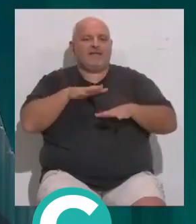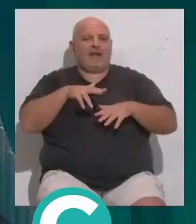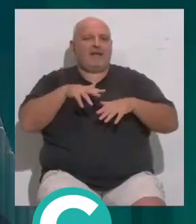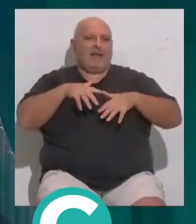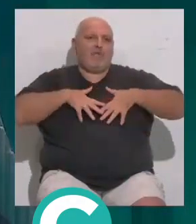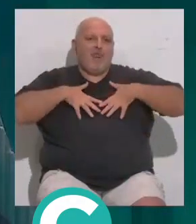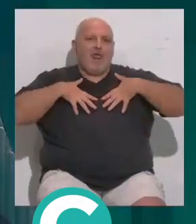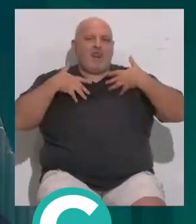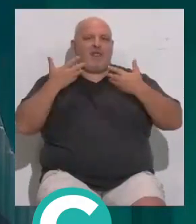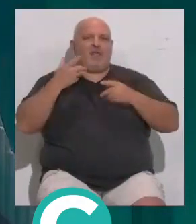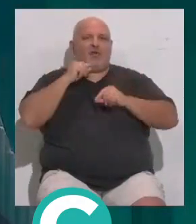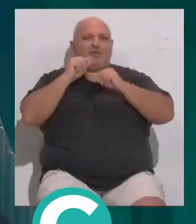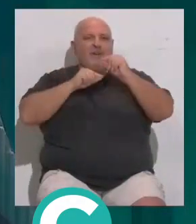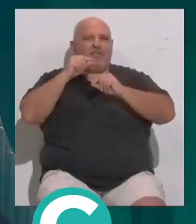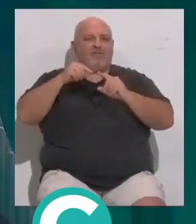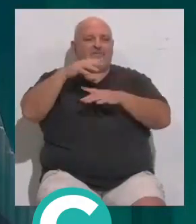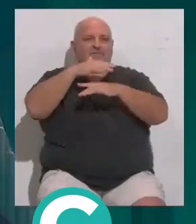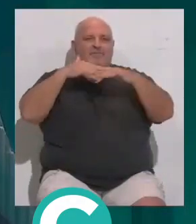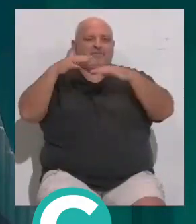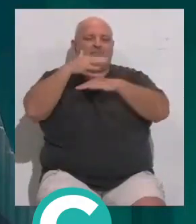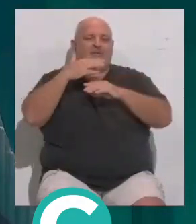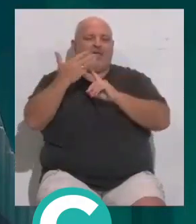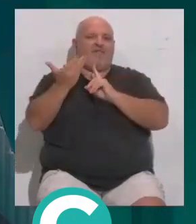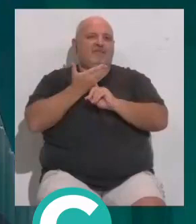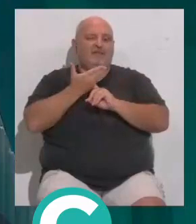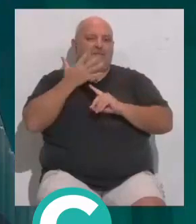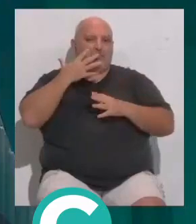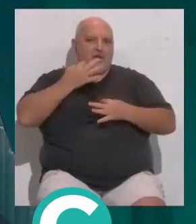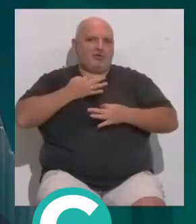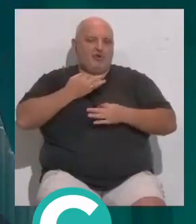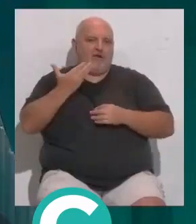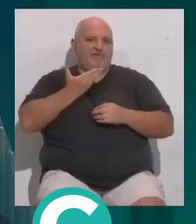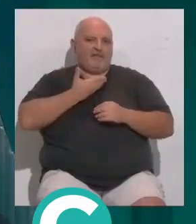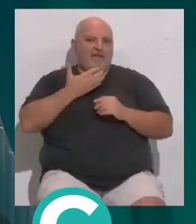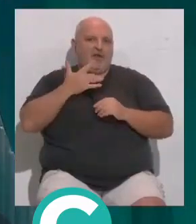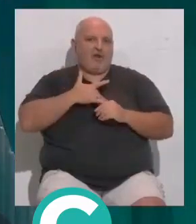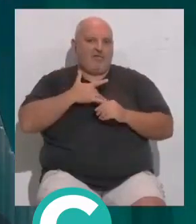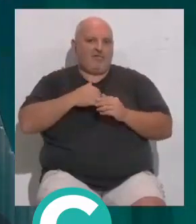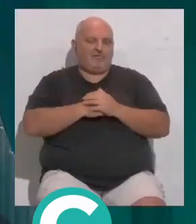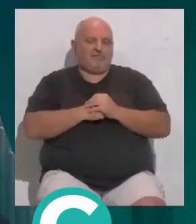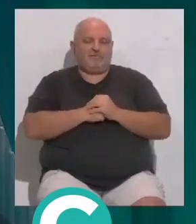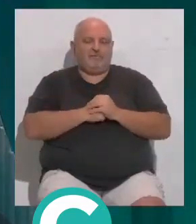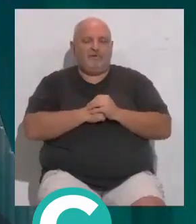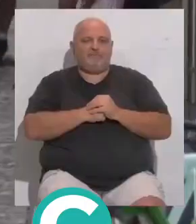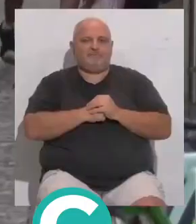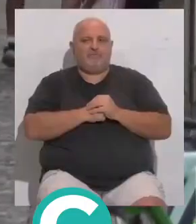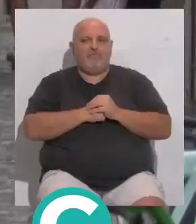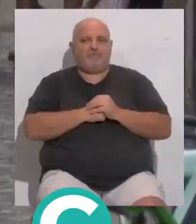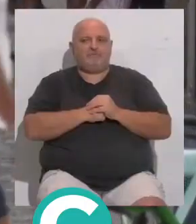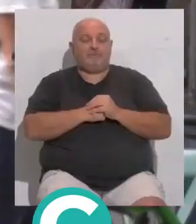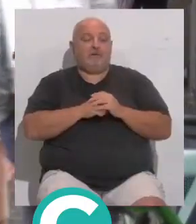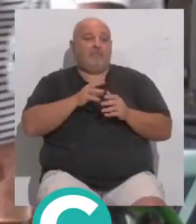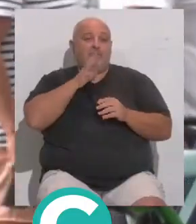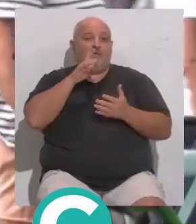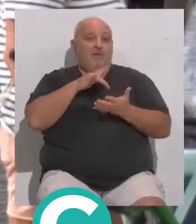emocional y la contaminación ambiental como importantes riesgos cardiovasculares emergentes. Con